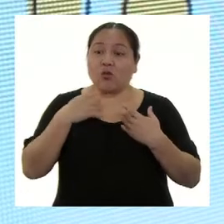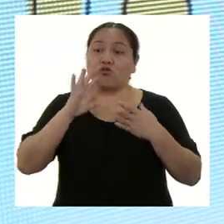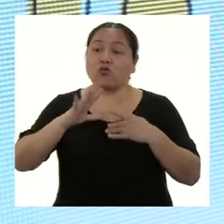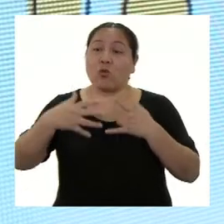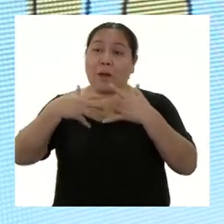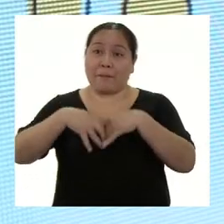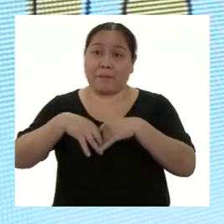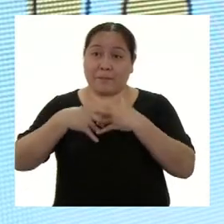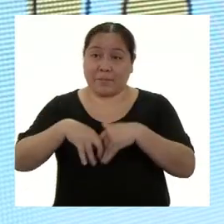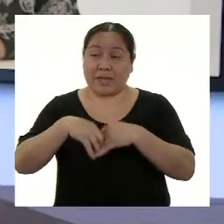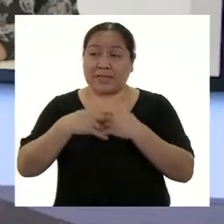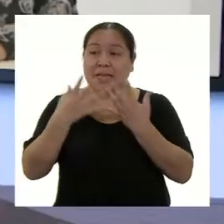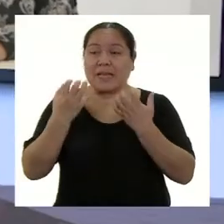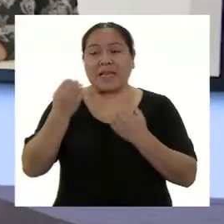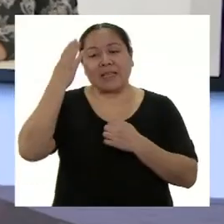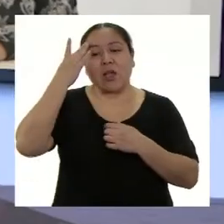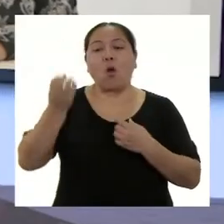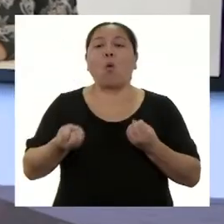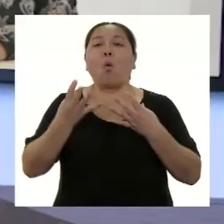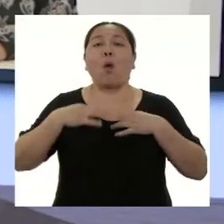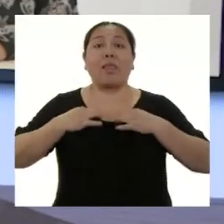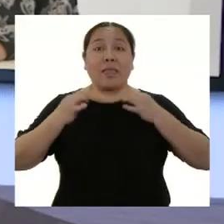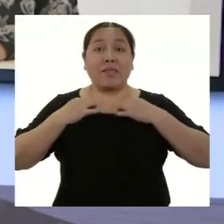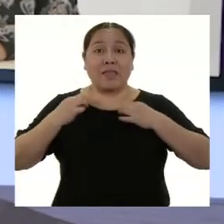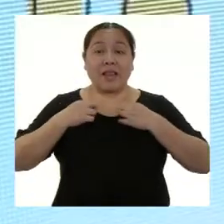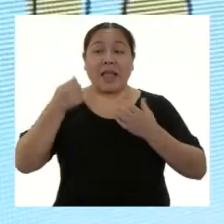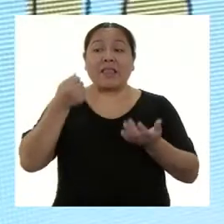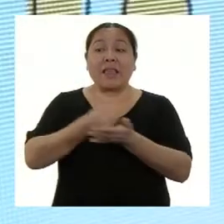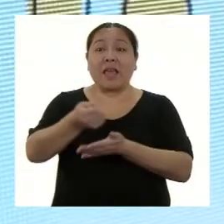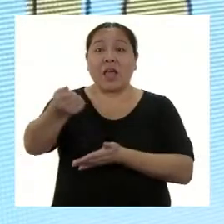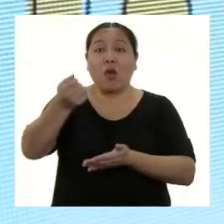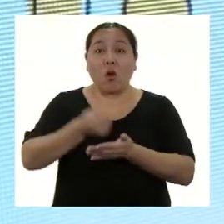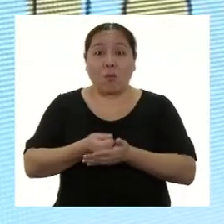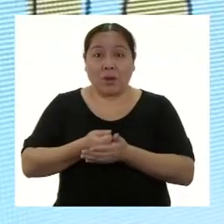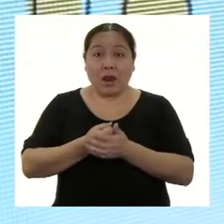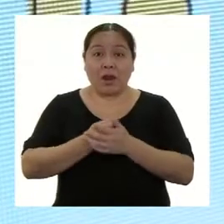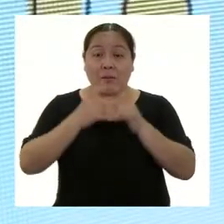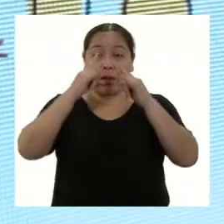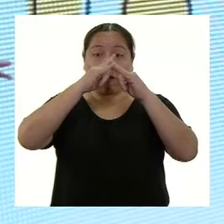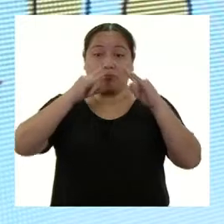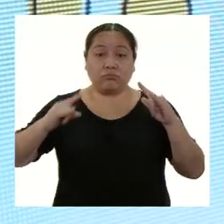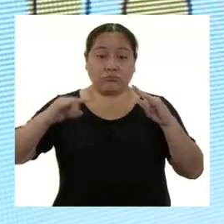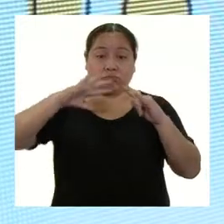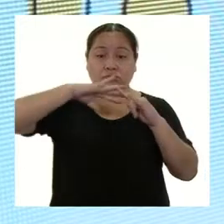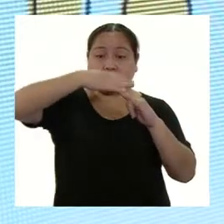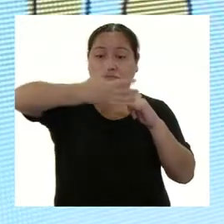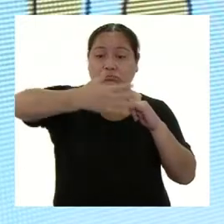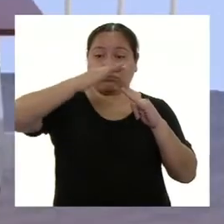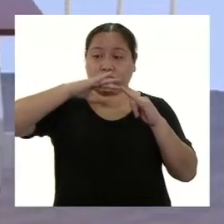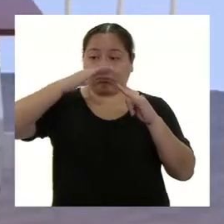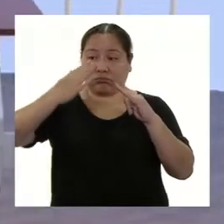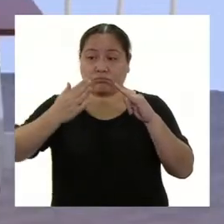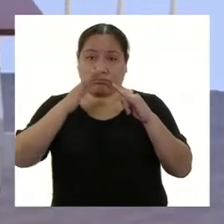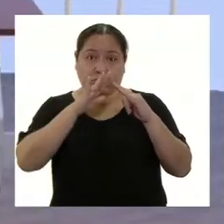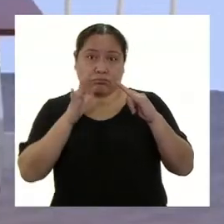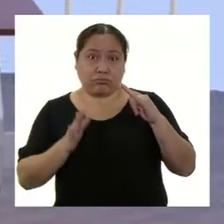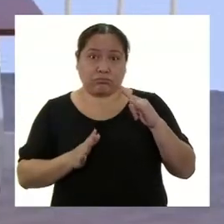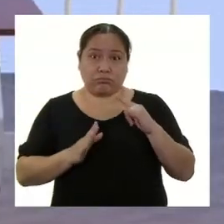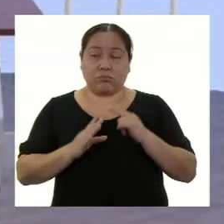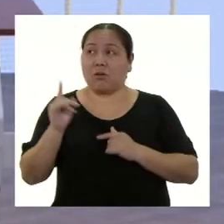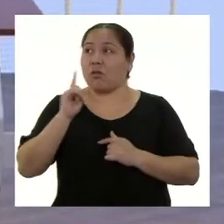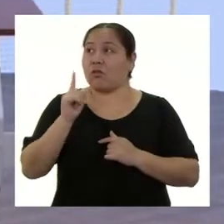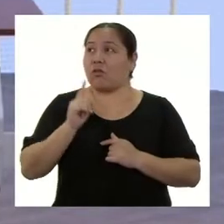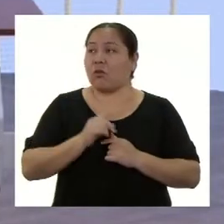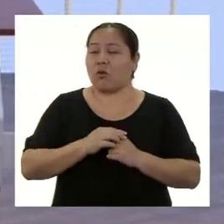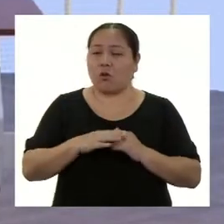a calcular cuánta tela aproximadamente tiene que comprar para cubrir la superficie de una carpa. Claro, sin